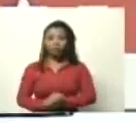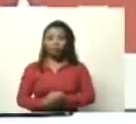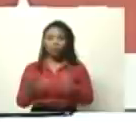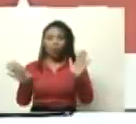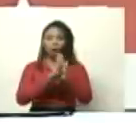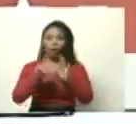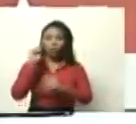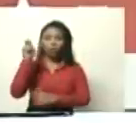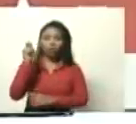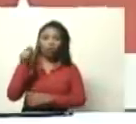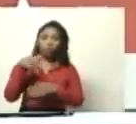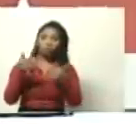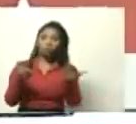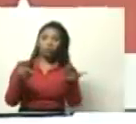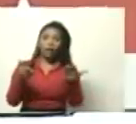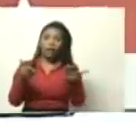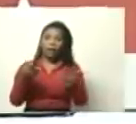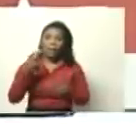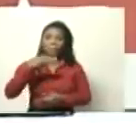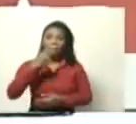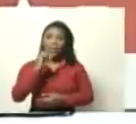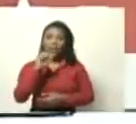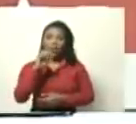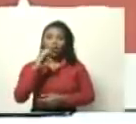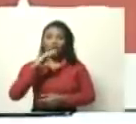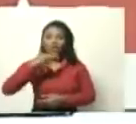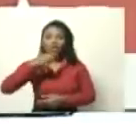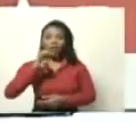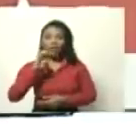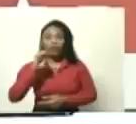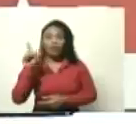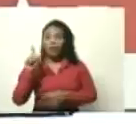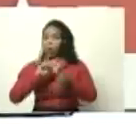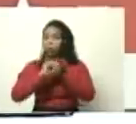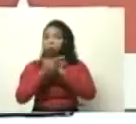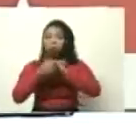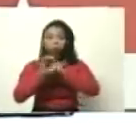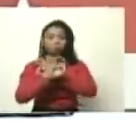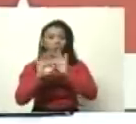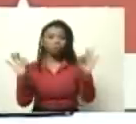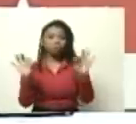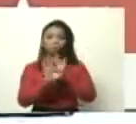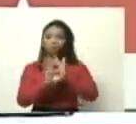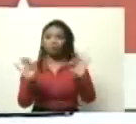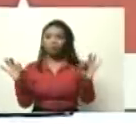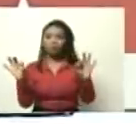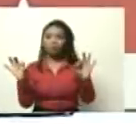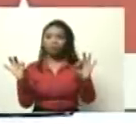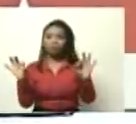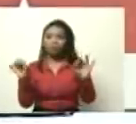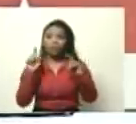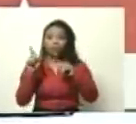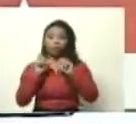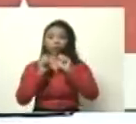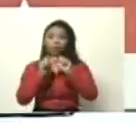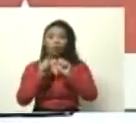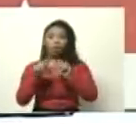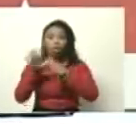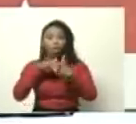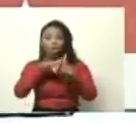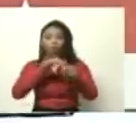constitución de Pinochet. Y no cambió nada. Y los mapuches siguen